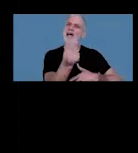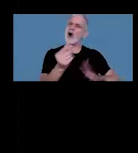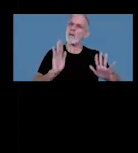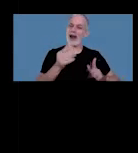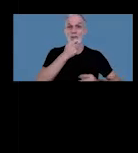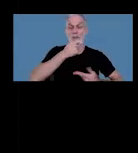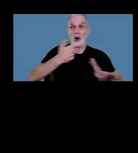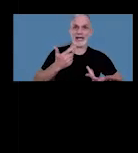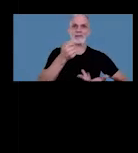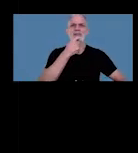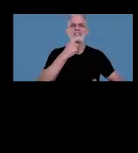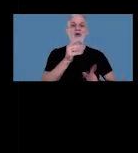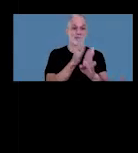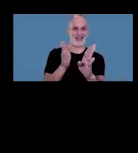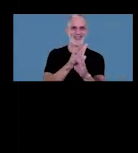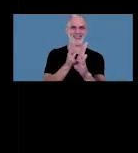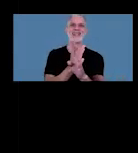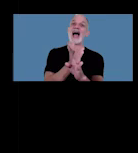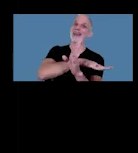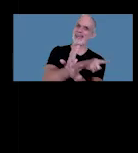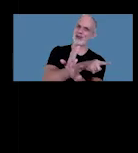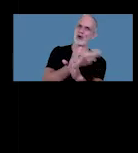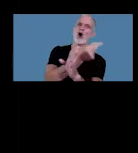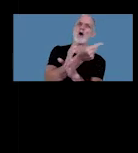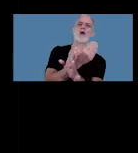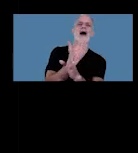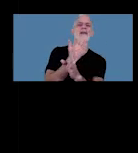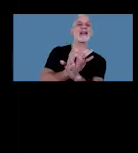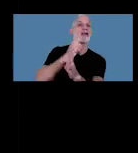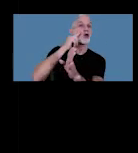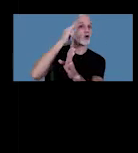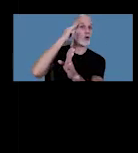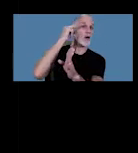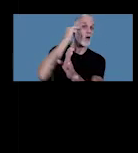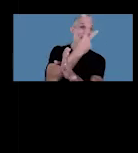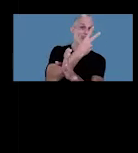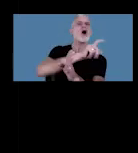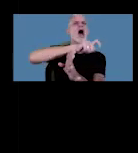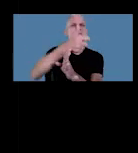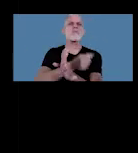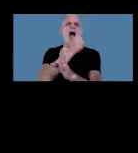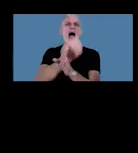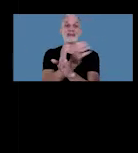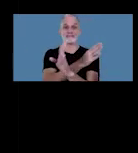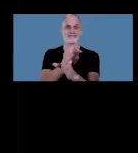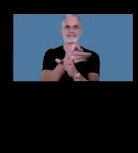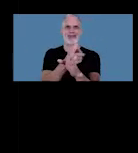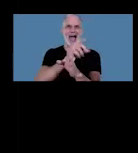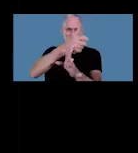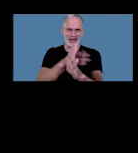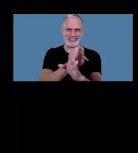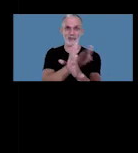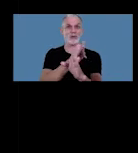son posteriores, si son anteriores a abril del 92, voy a poder actualizar hasta abril del 92. Si